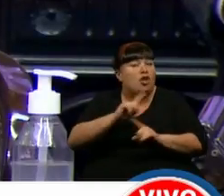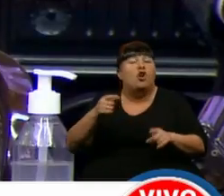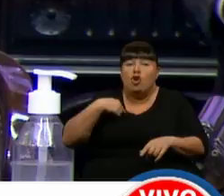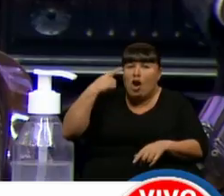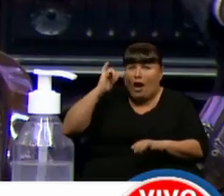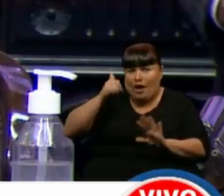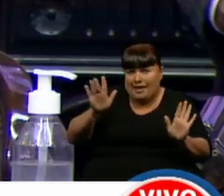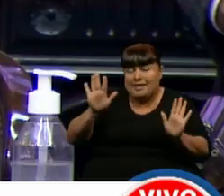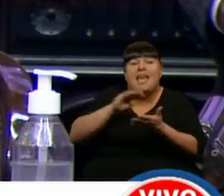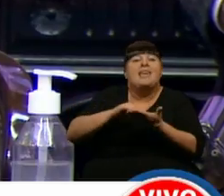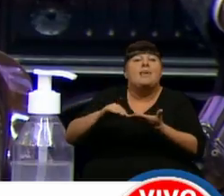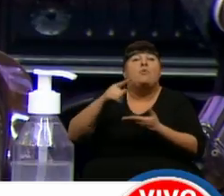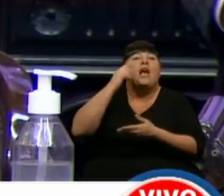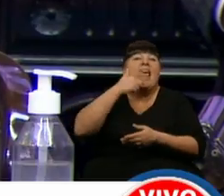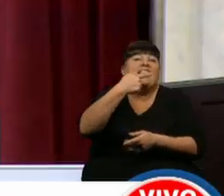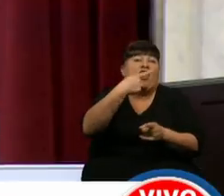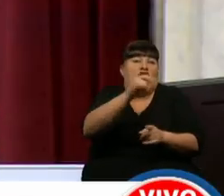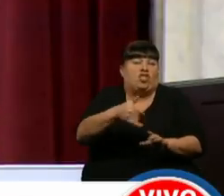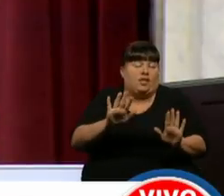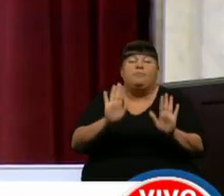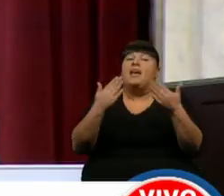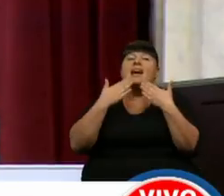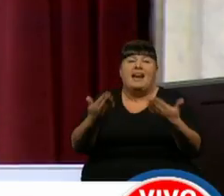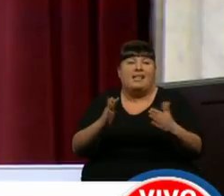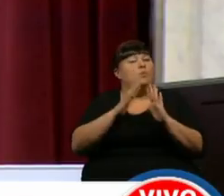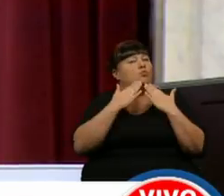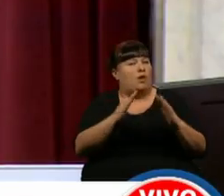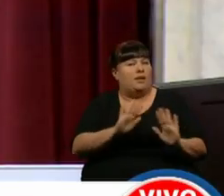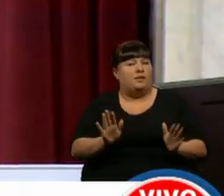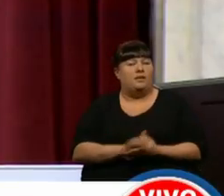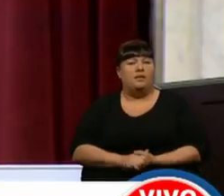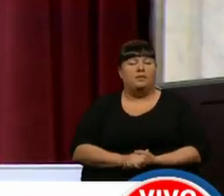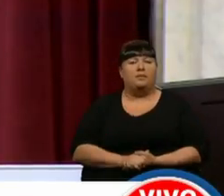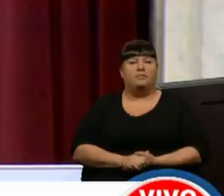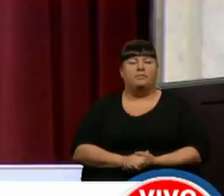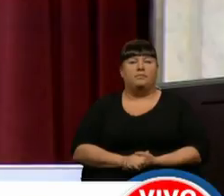no porque sí porque el diputado y acaba de decir que sí gracias muchas gracias